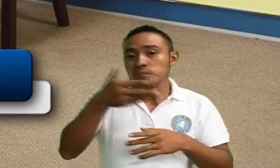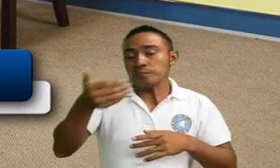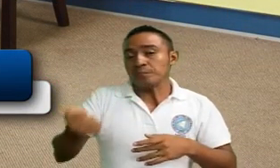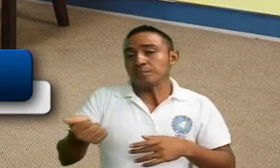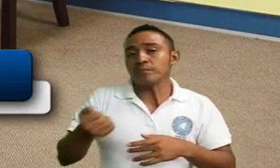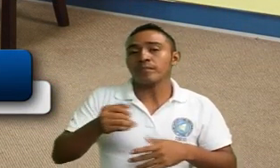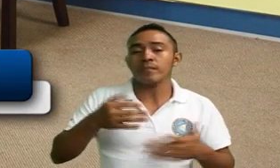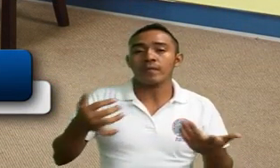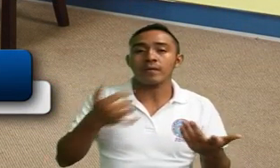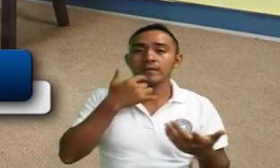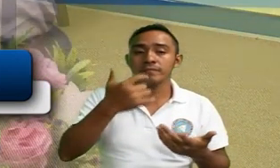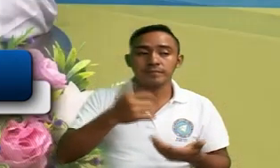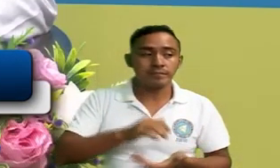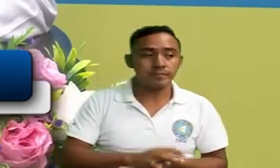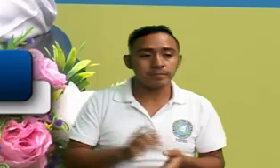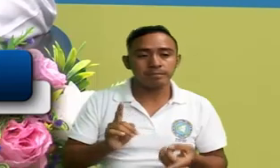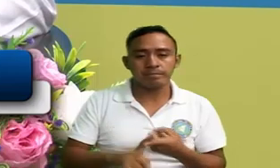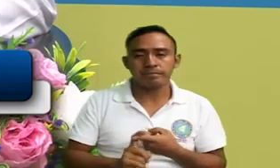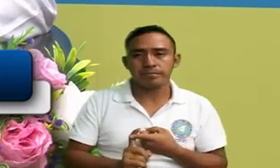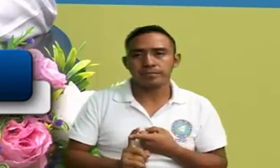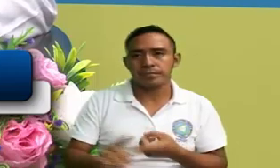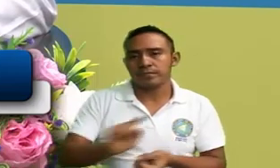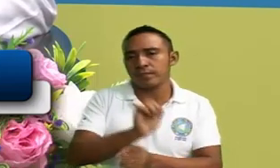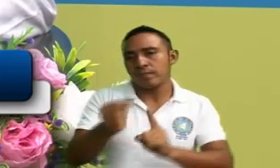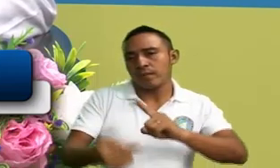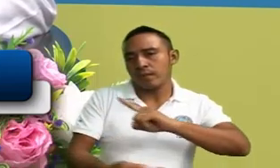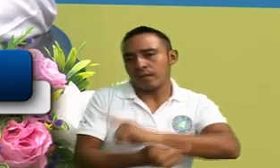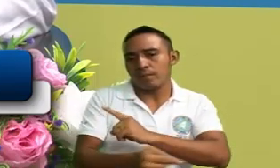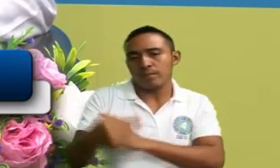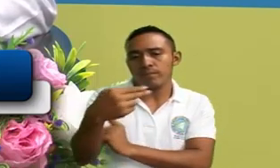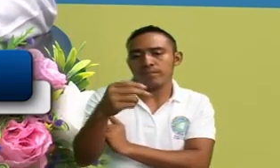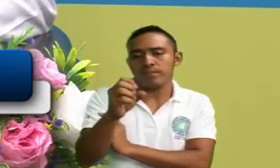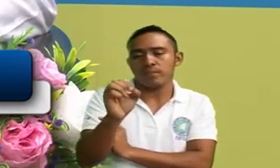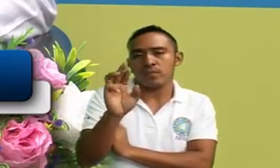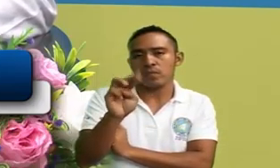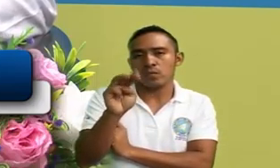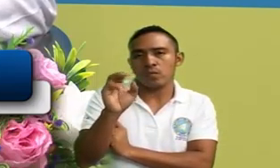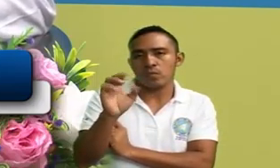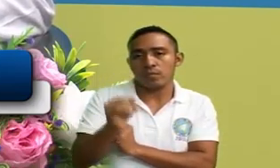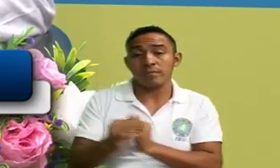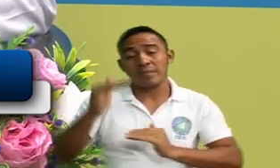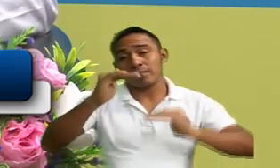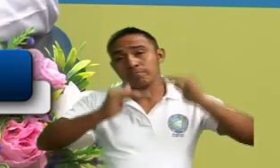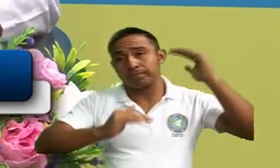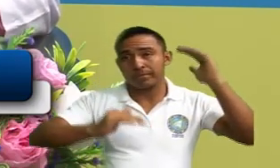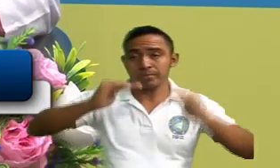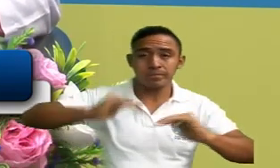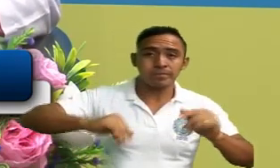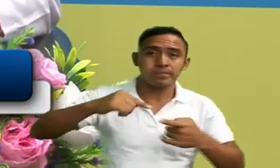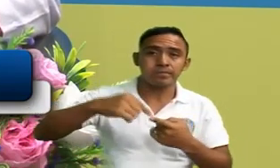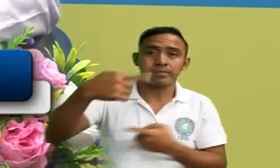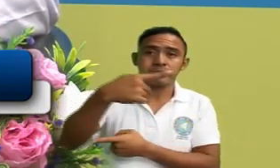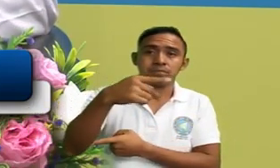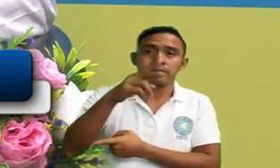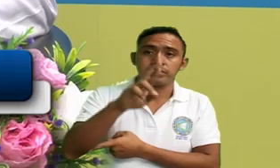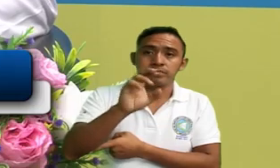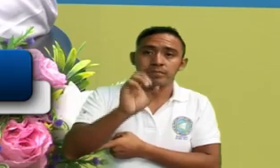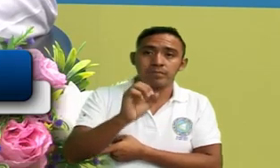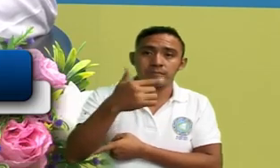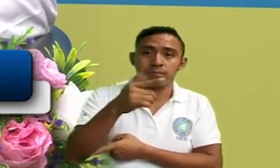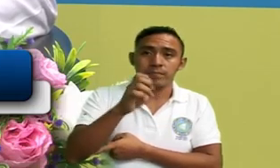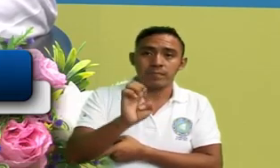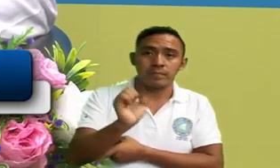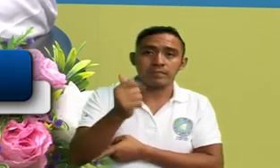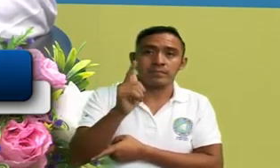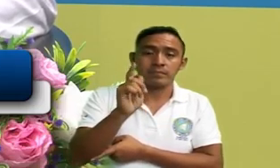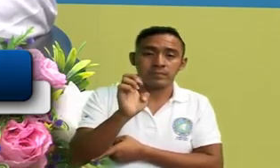que, por ejemplo, hablan de los cambios hormonales, de un desequilibrio entre algo que se llama progesterona y algo que se llama estrógeno, que son